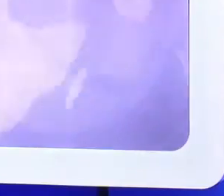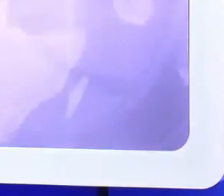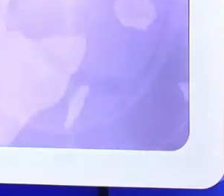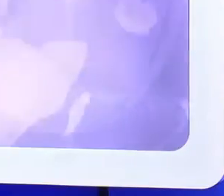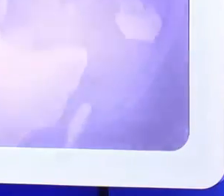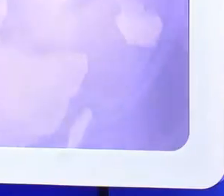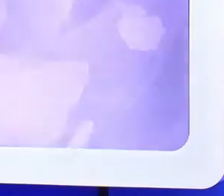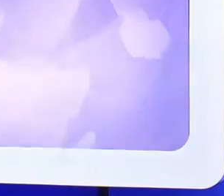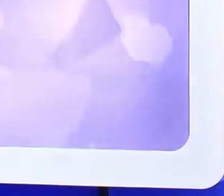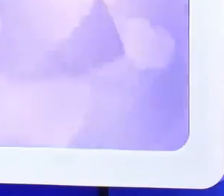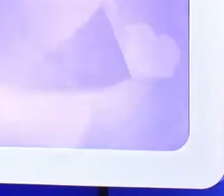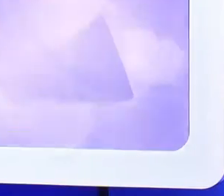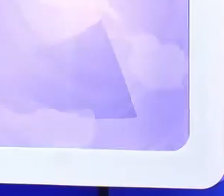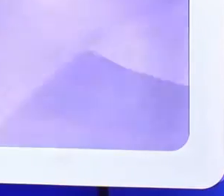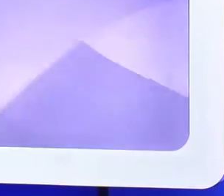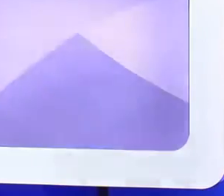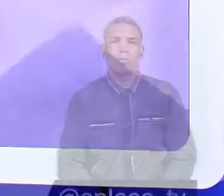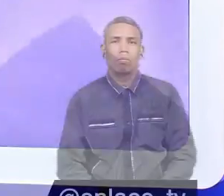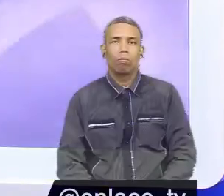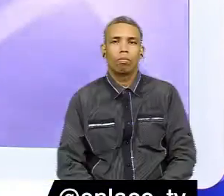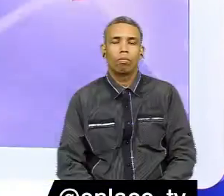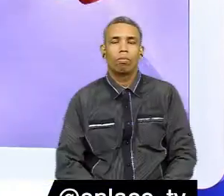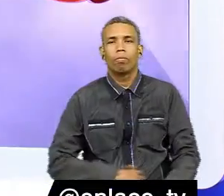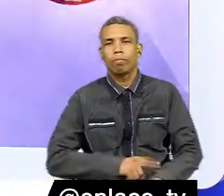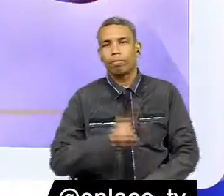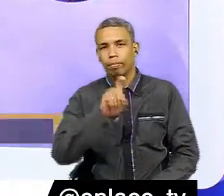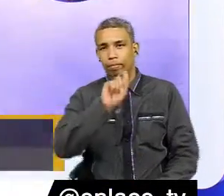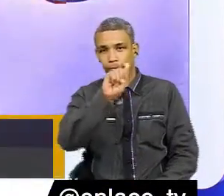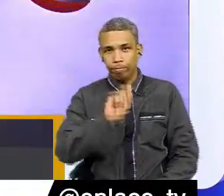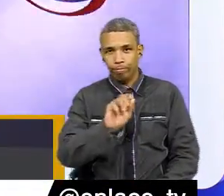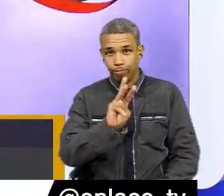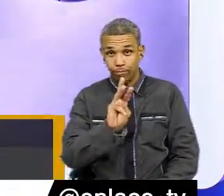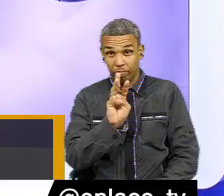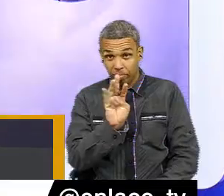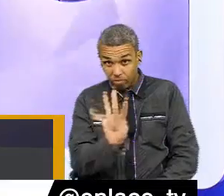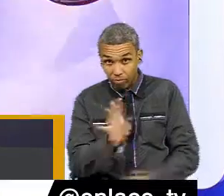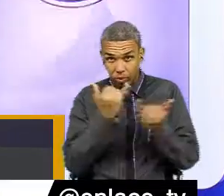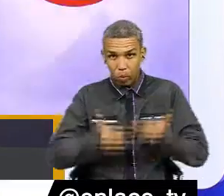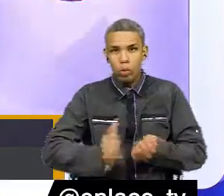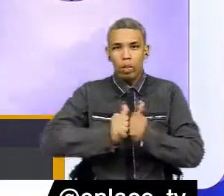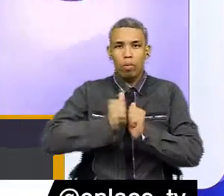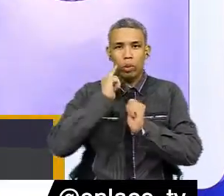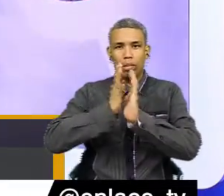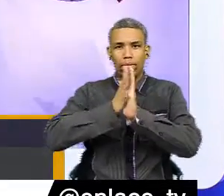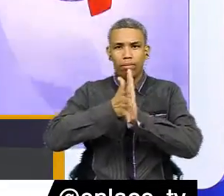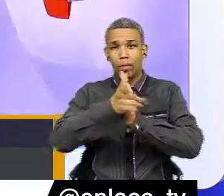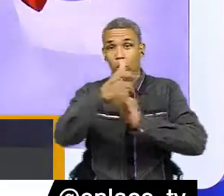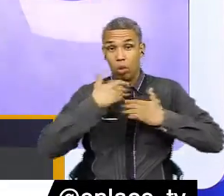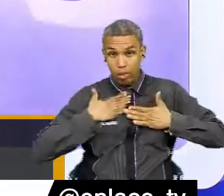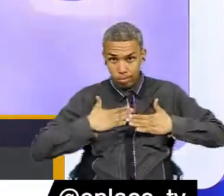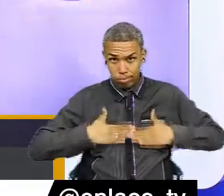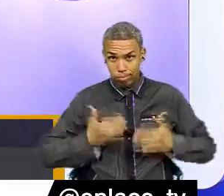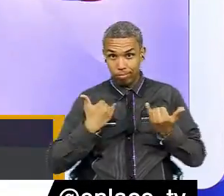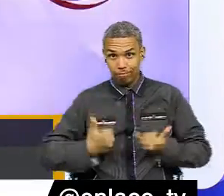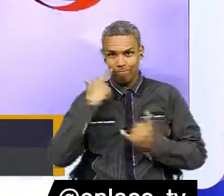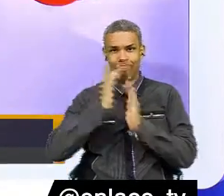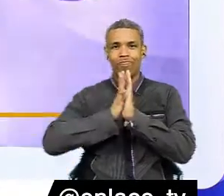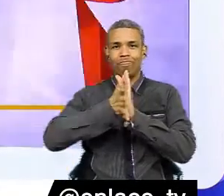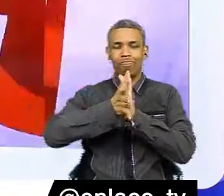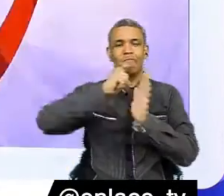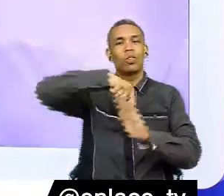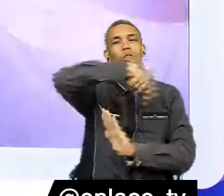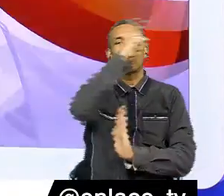De la tarde, 34 minutos, llega la información deportiva, Enlace Noticias. Pónganse cómodos, está la información.